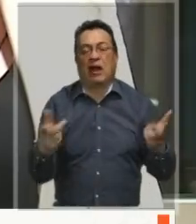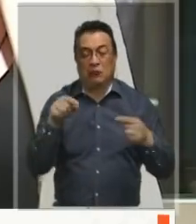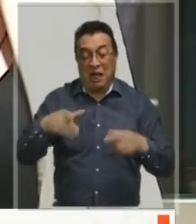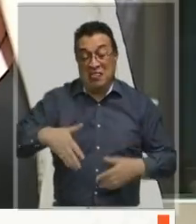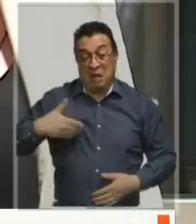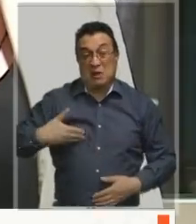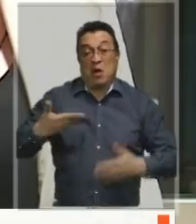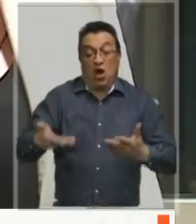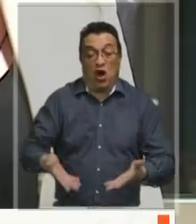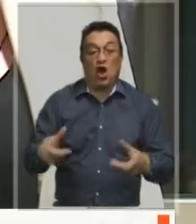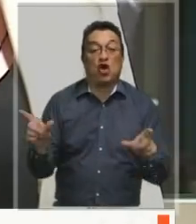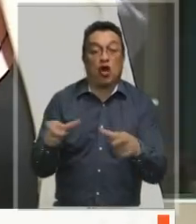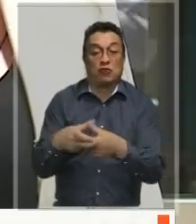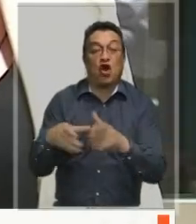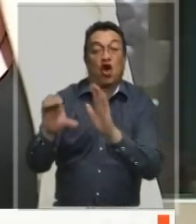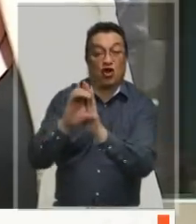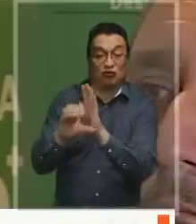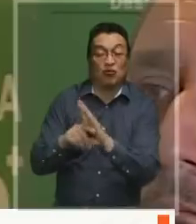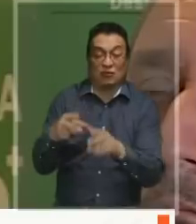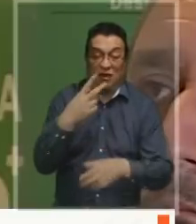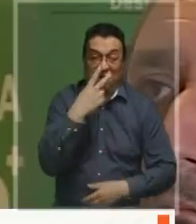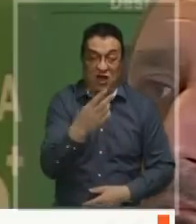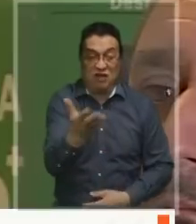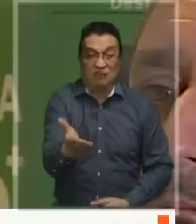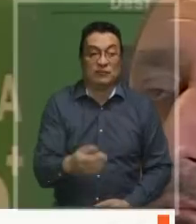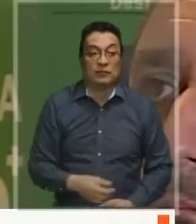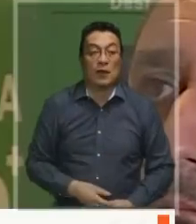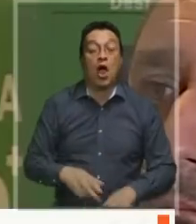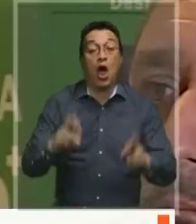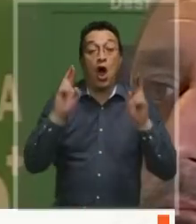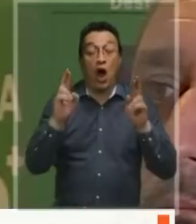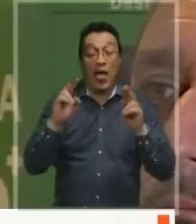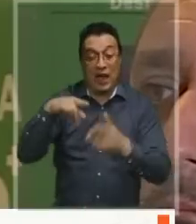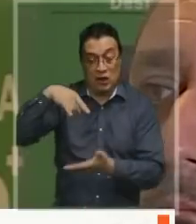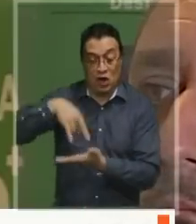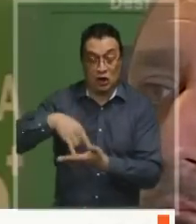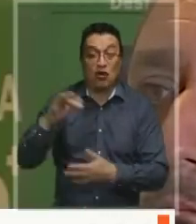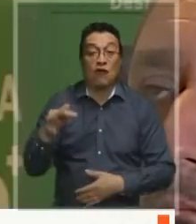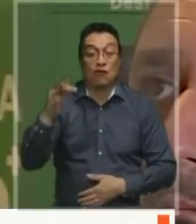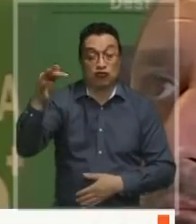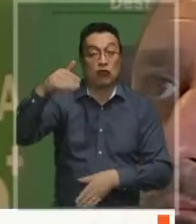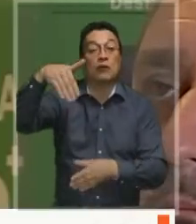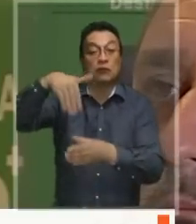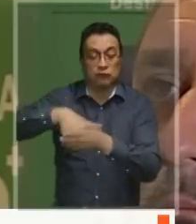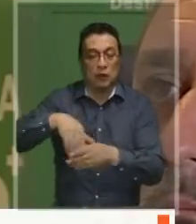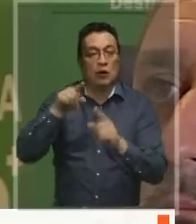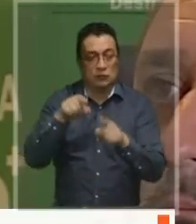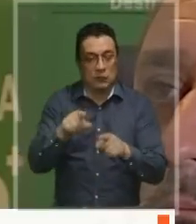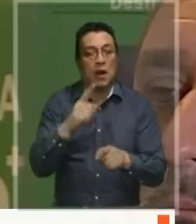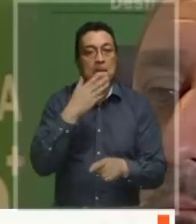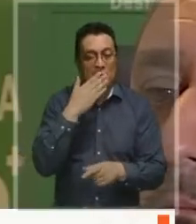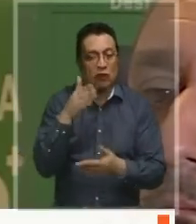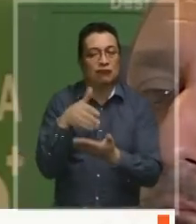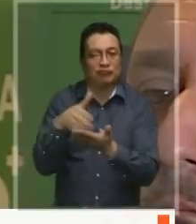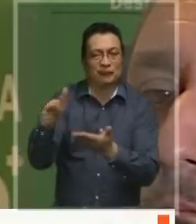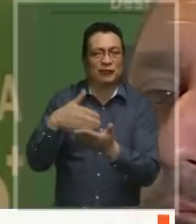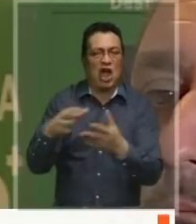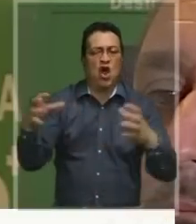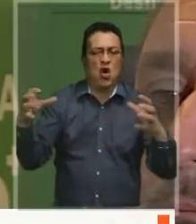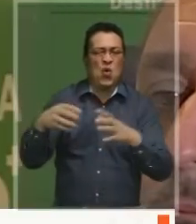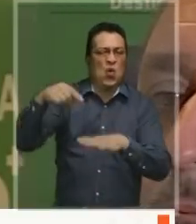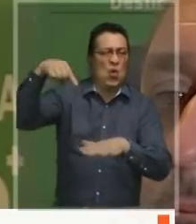día en la Comisión de Constitución hemos podido ver. Y ojalá en el Congreso y en las futuras elecciones sí se deje de lado los sectores extremos que